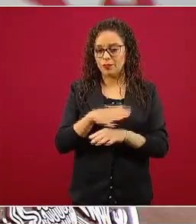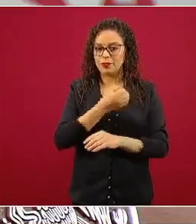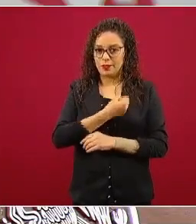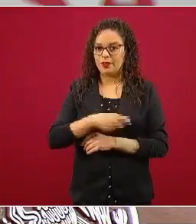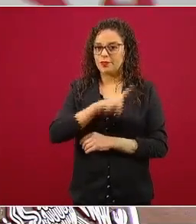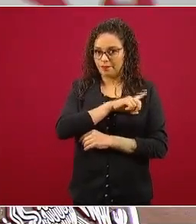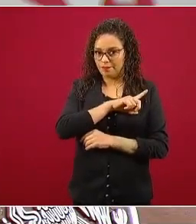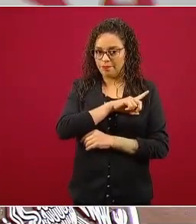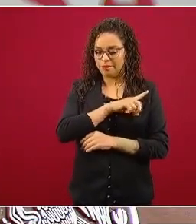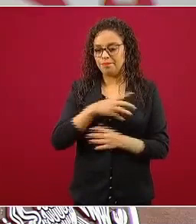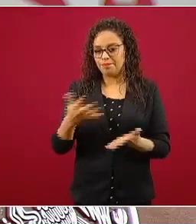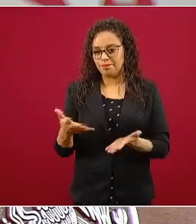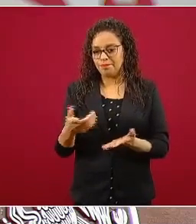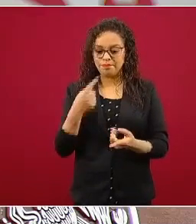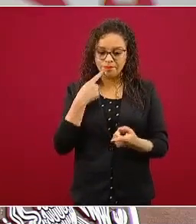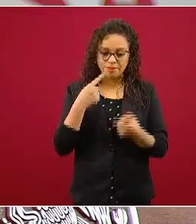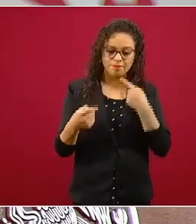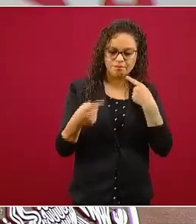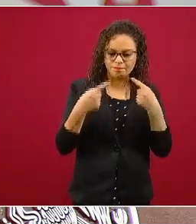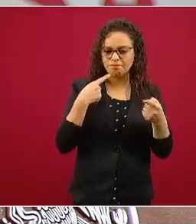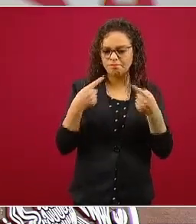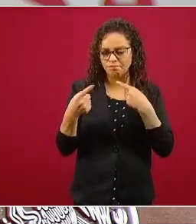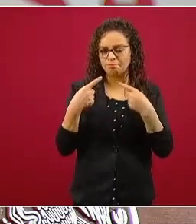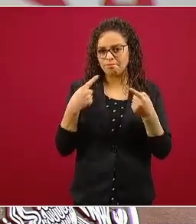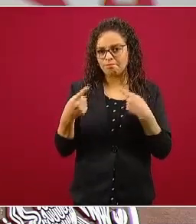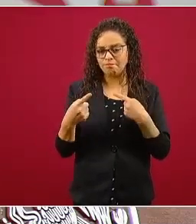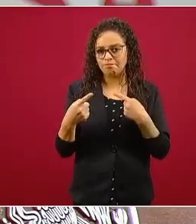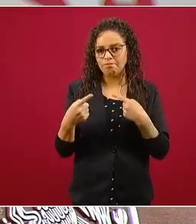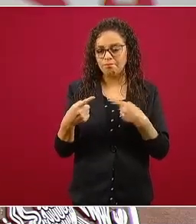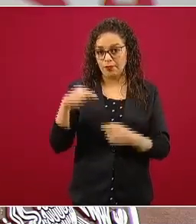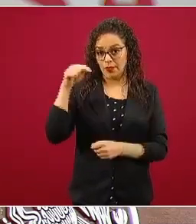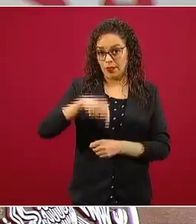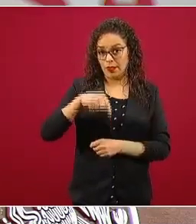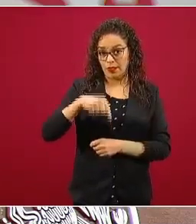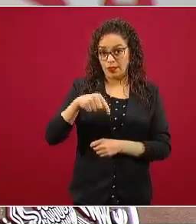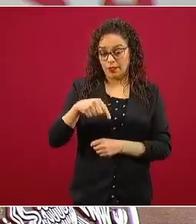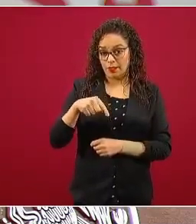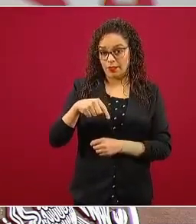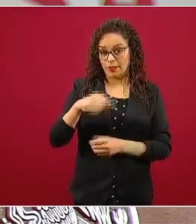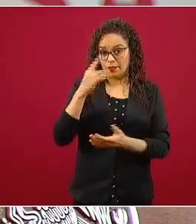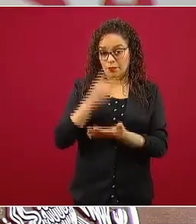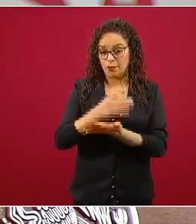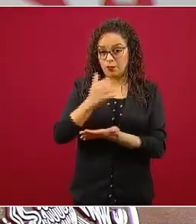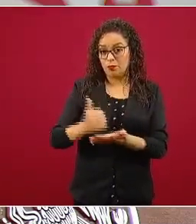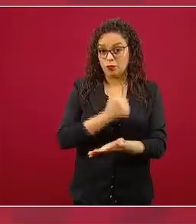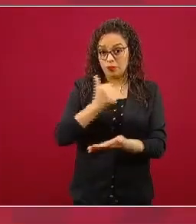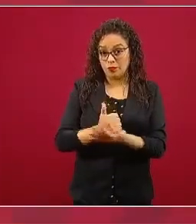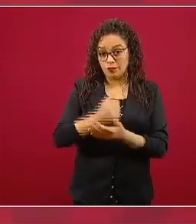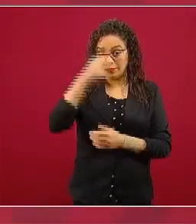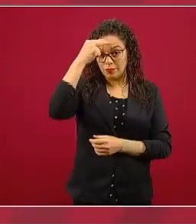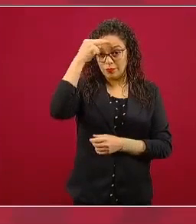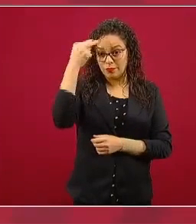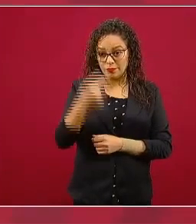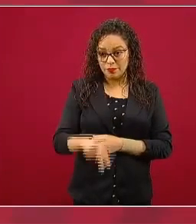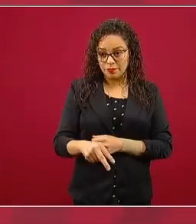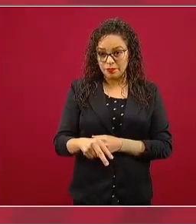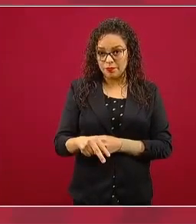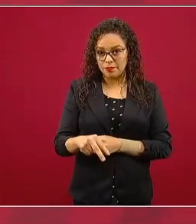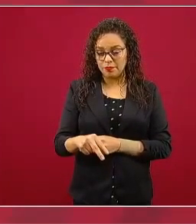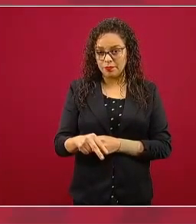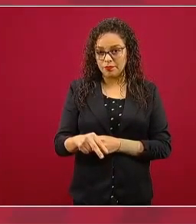el que estamos en el caso de la Ciudad de México en la fase